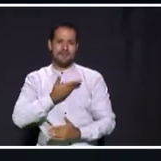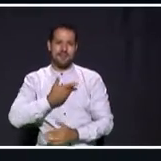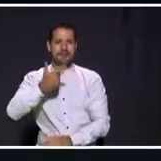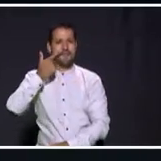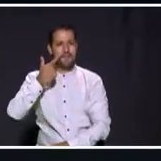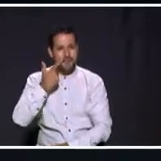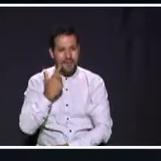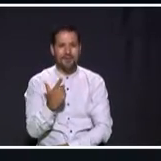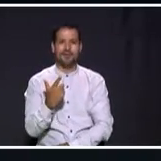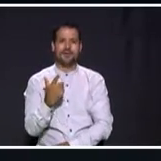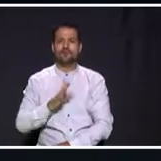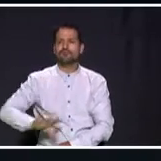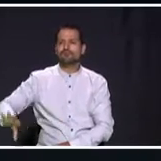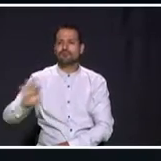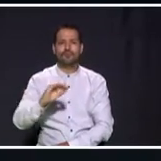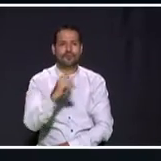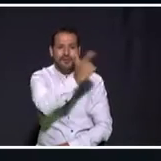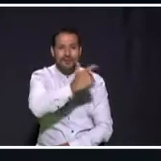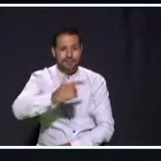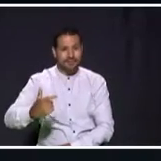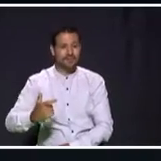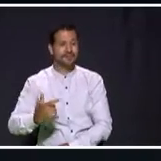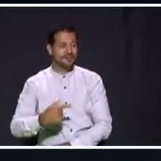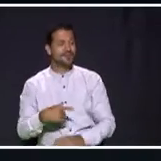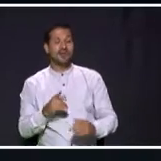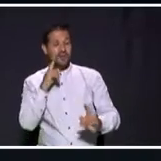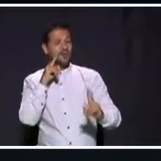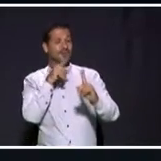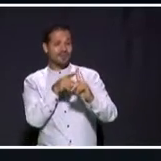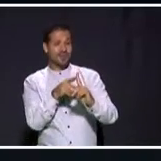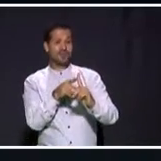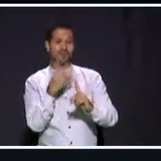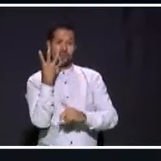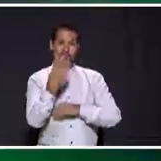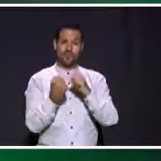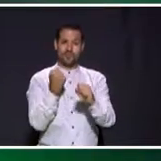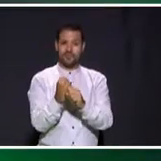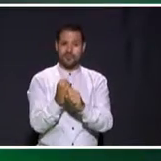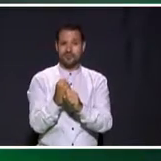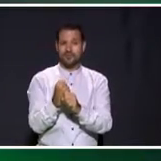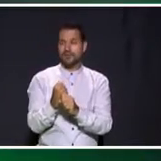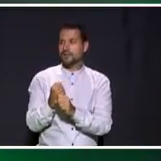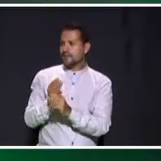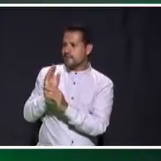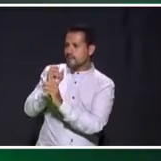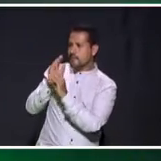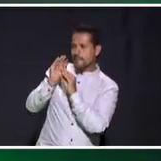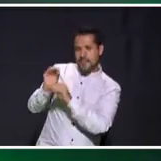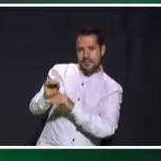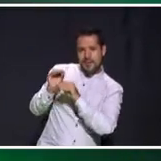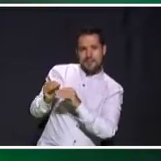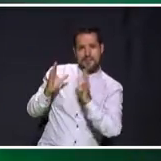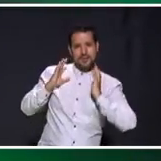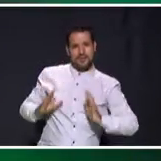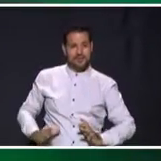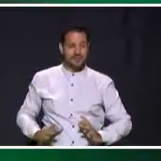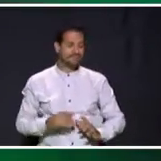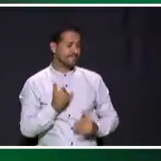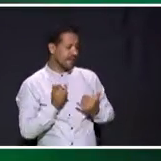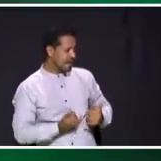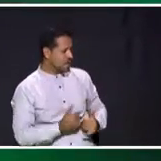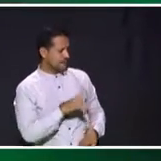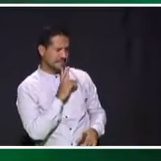muchachos porque es la necesidad de este cuatrenio trabajo en el ser doctor mont estaba en el departamento hay un gran déficit en el tema de vivienda